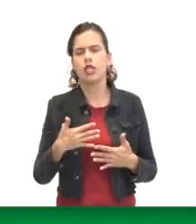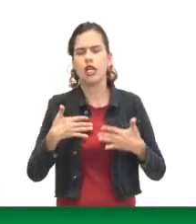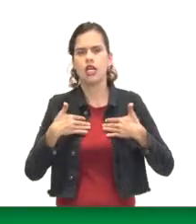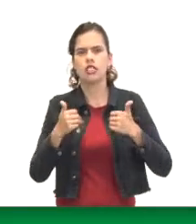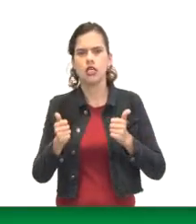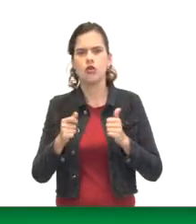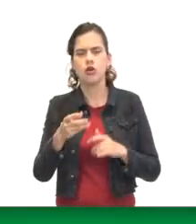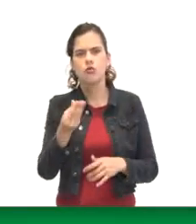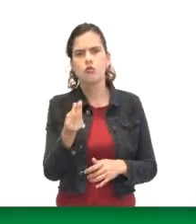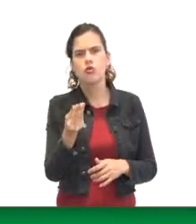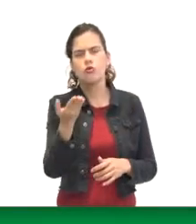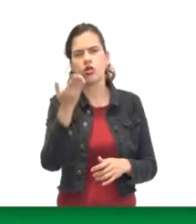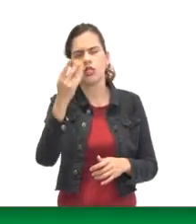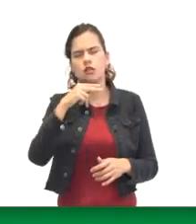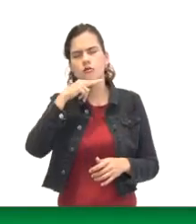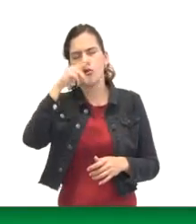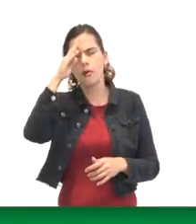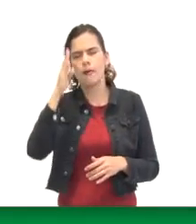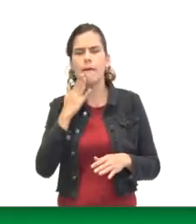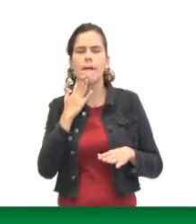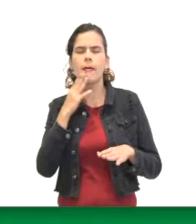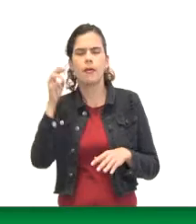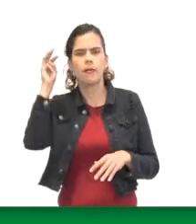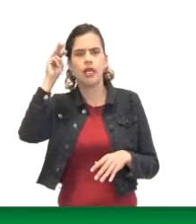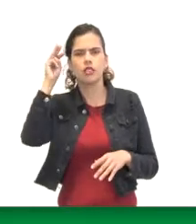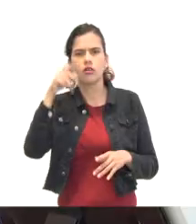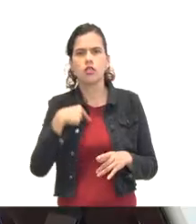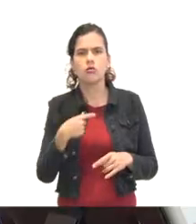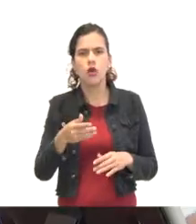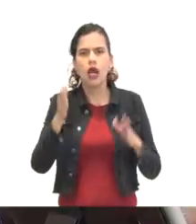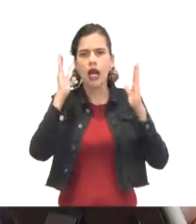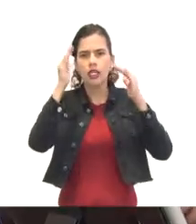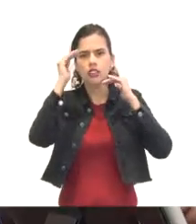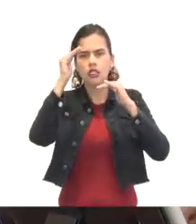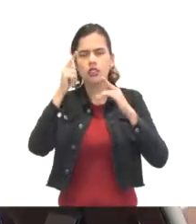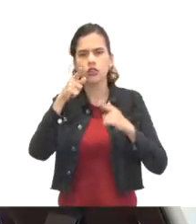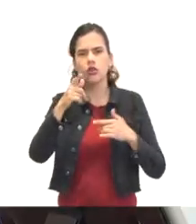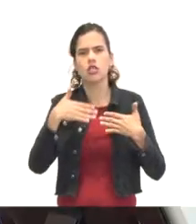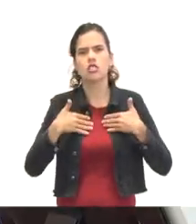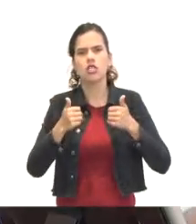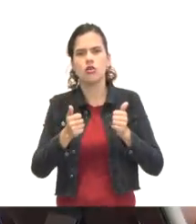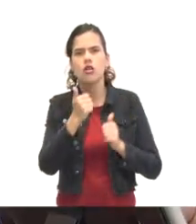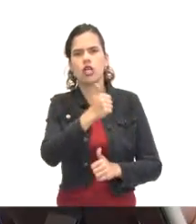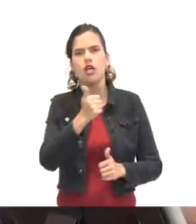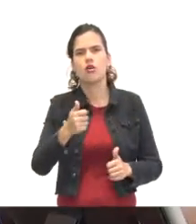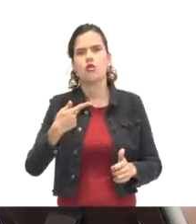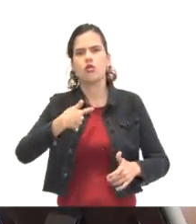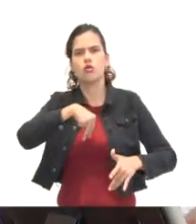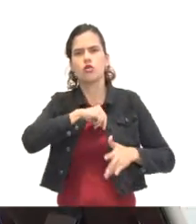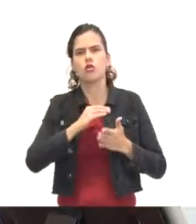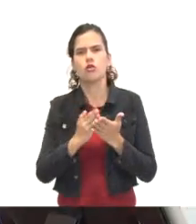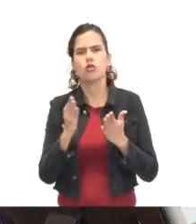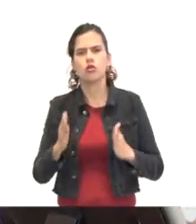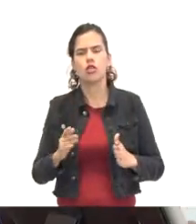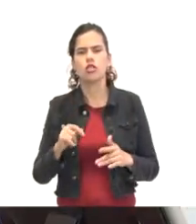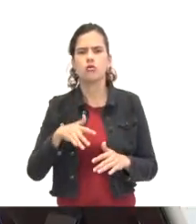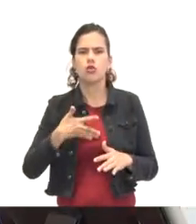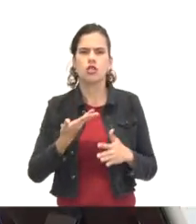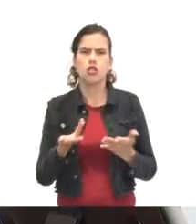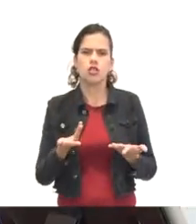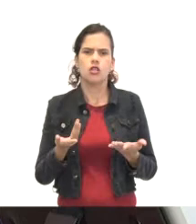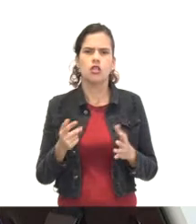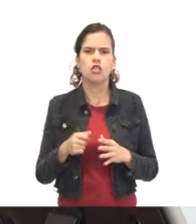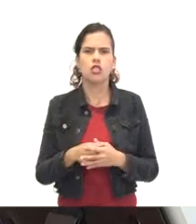salud. Es importante que tanto padres como maestros estemos pendientes de la situación de salud de cada uno de nuestros estudiantes. Podría de repente